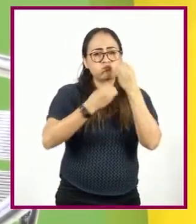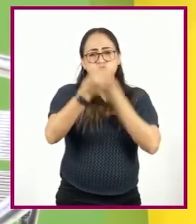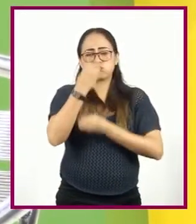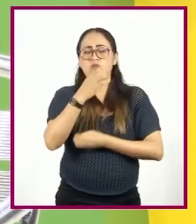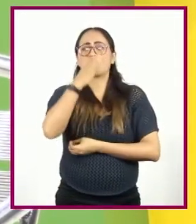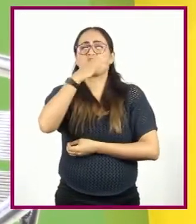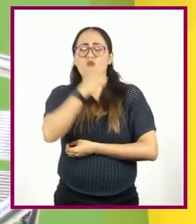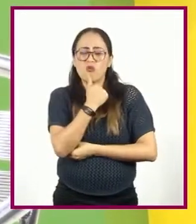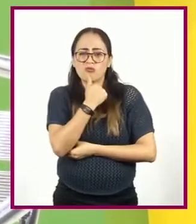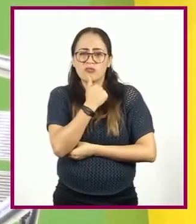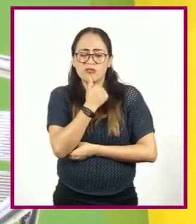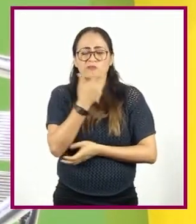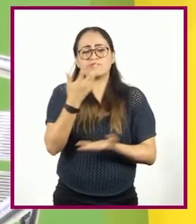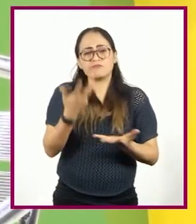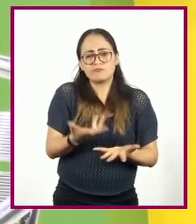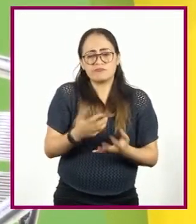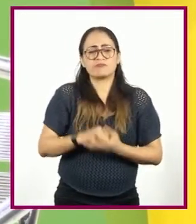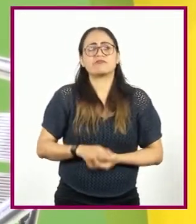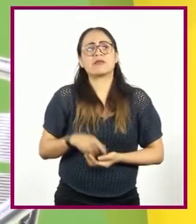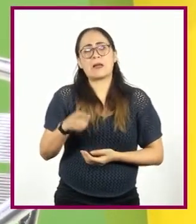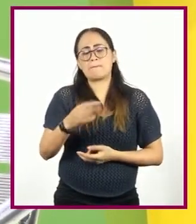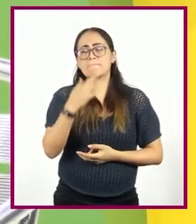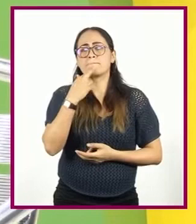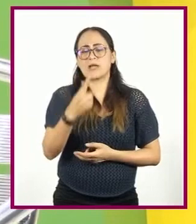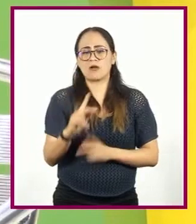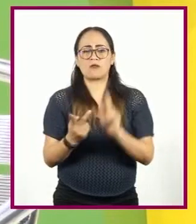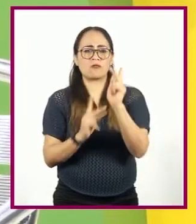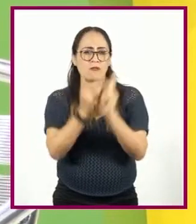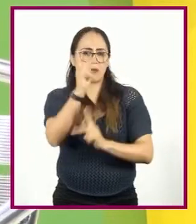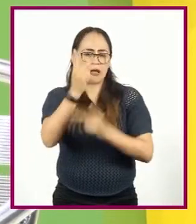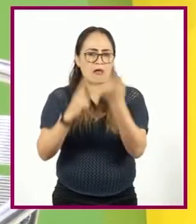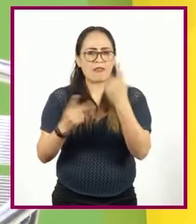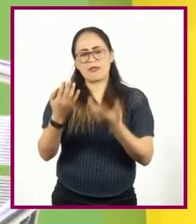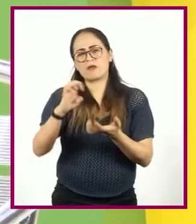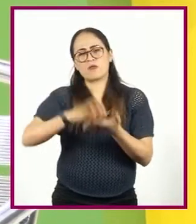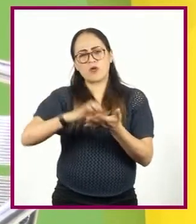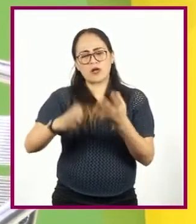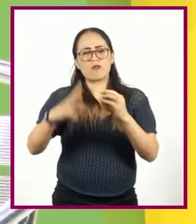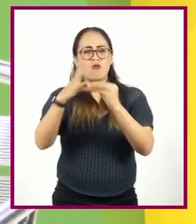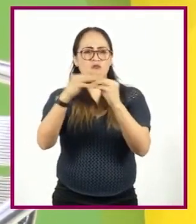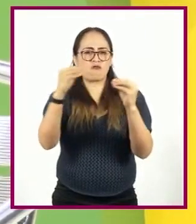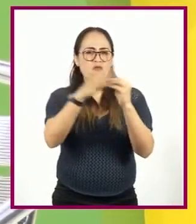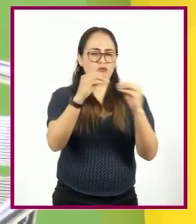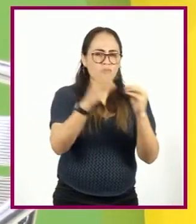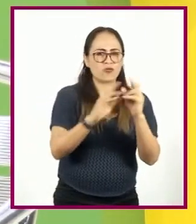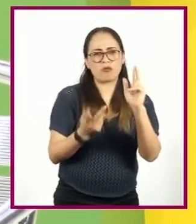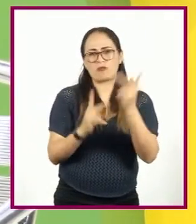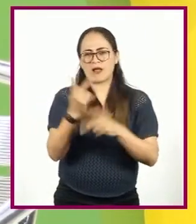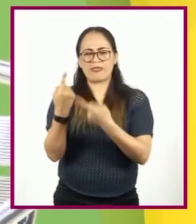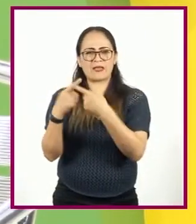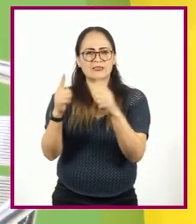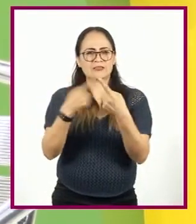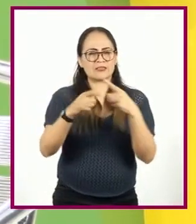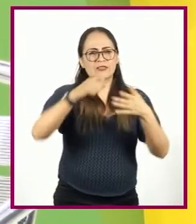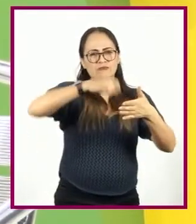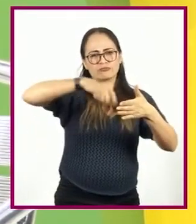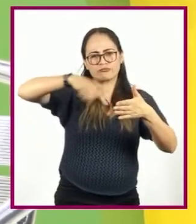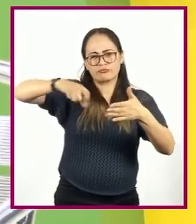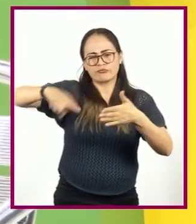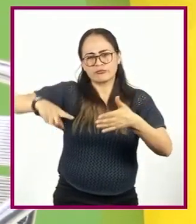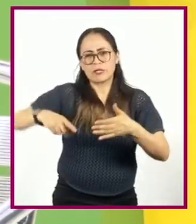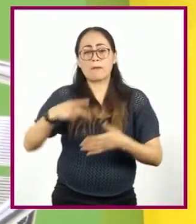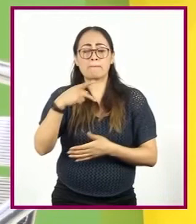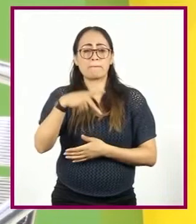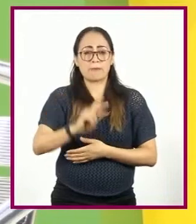más dependientes de los recursos vegetales como frutos, hierbas y semillas, pero